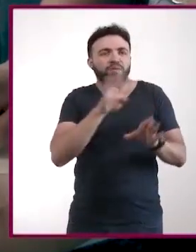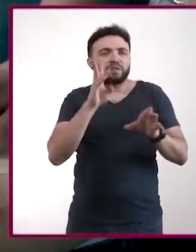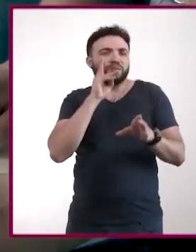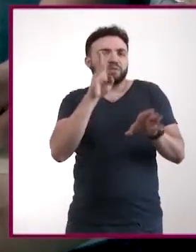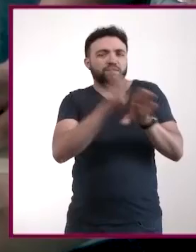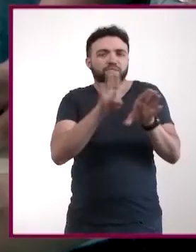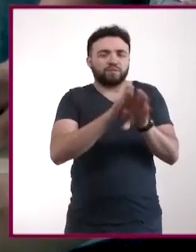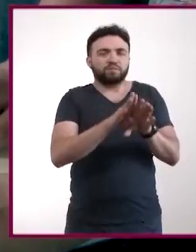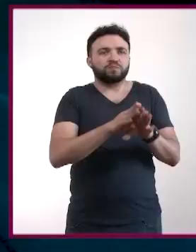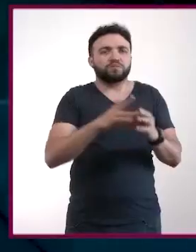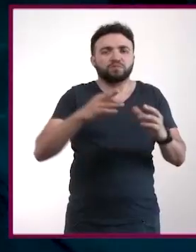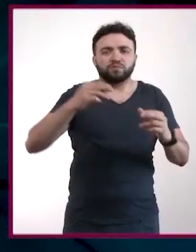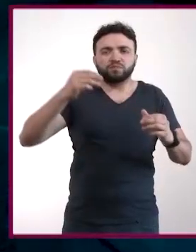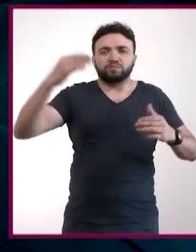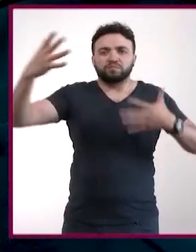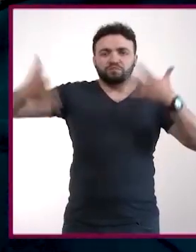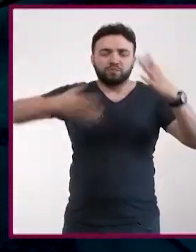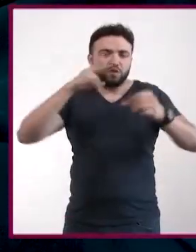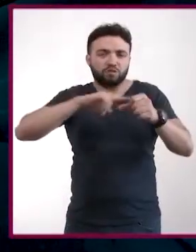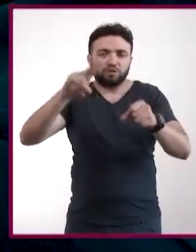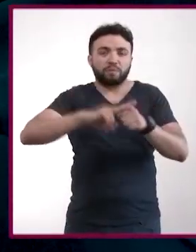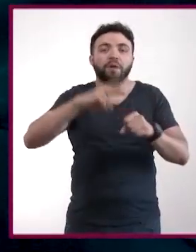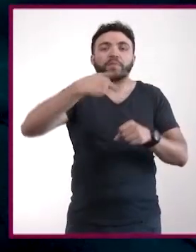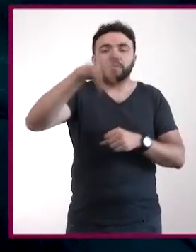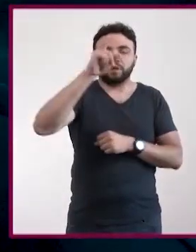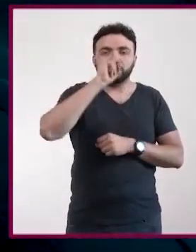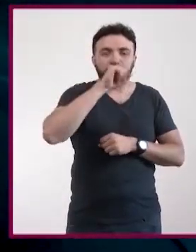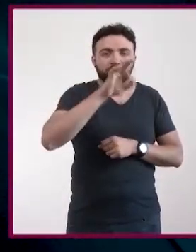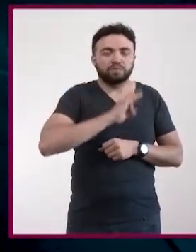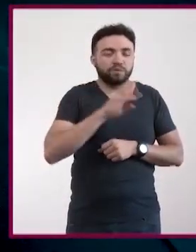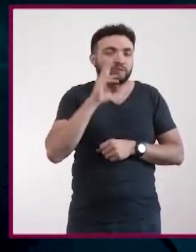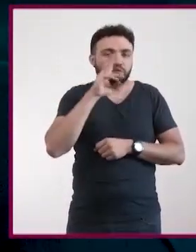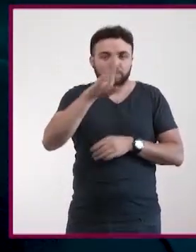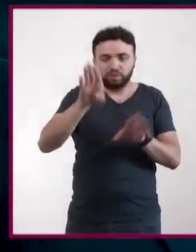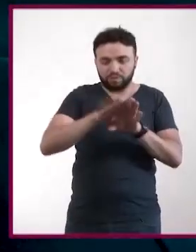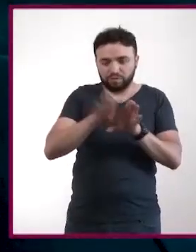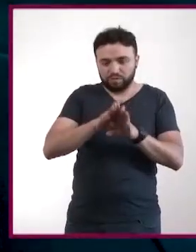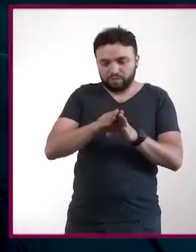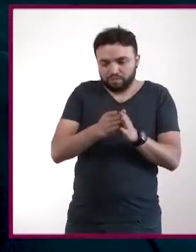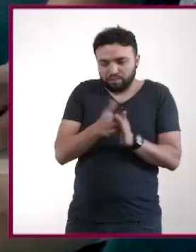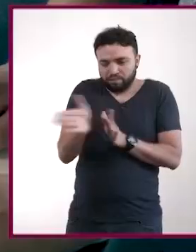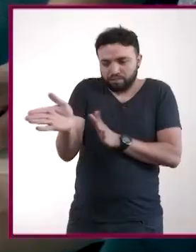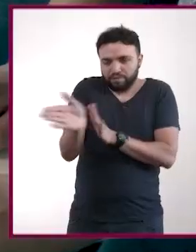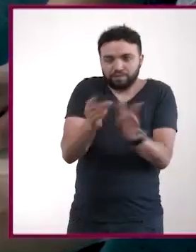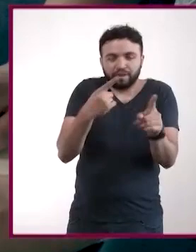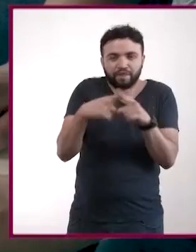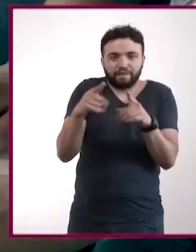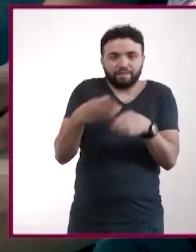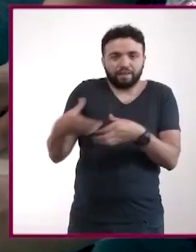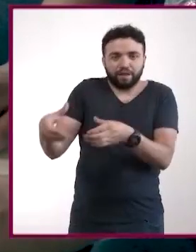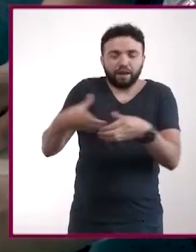¿no? Del manglar, pero también como que derivaron a otras cosas, ¿no?